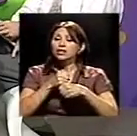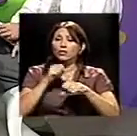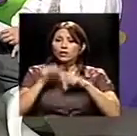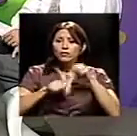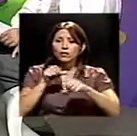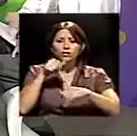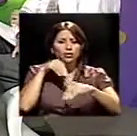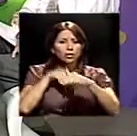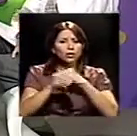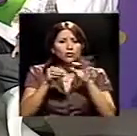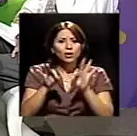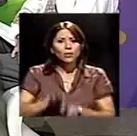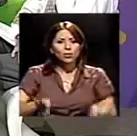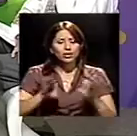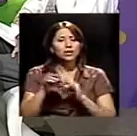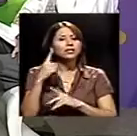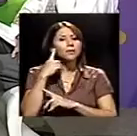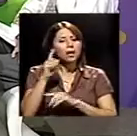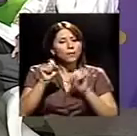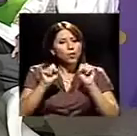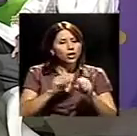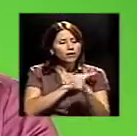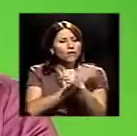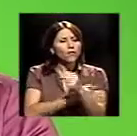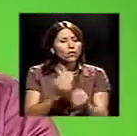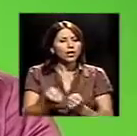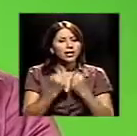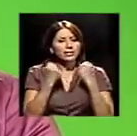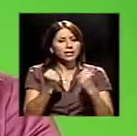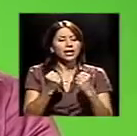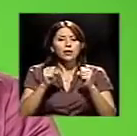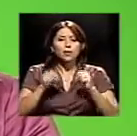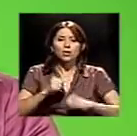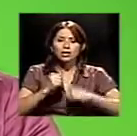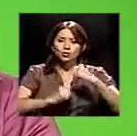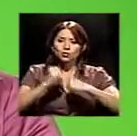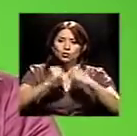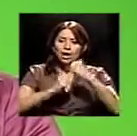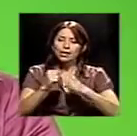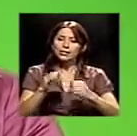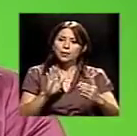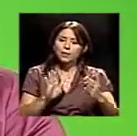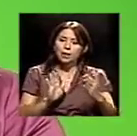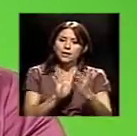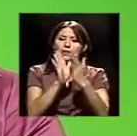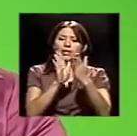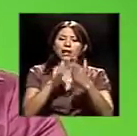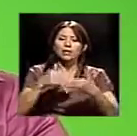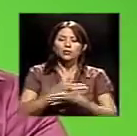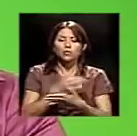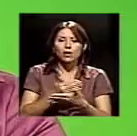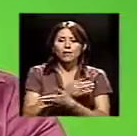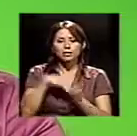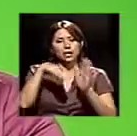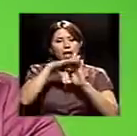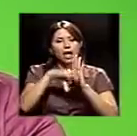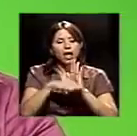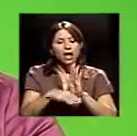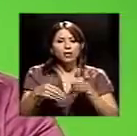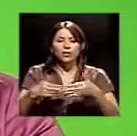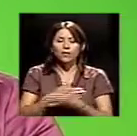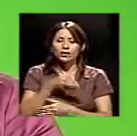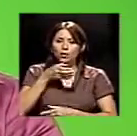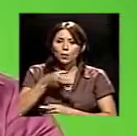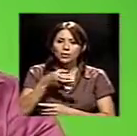importantes por poder fortalecer y poder reestructurarse de cara a los nuevos enmiendas y recomendaciones